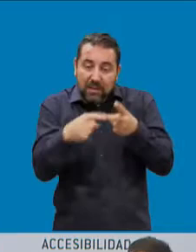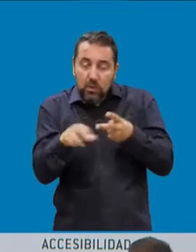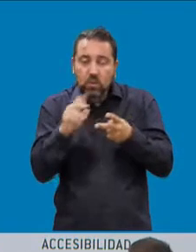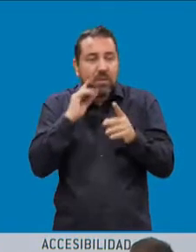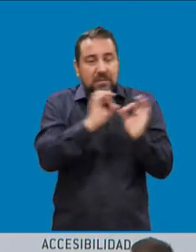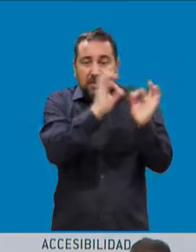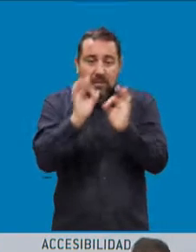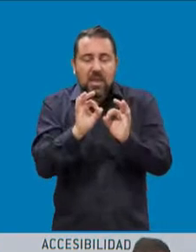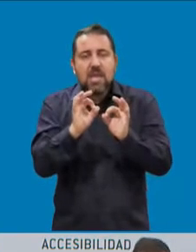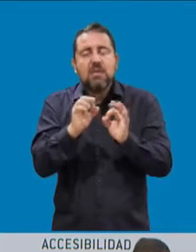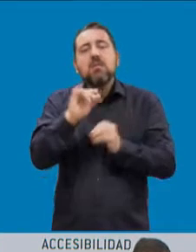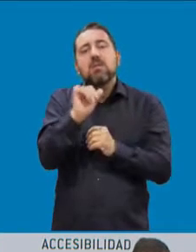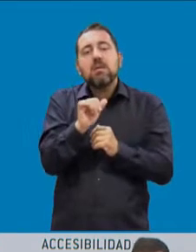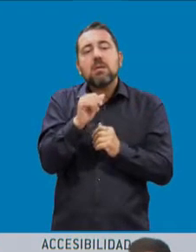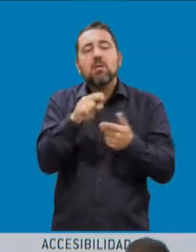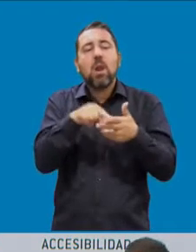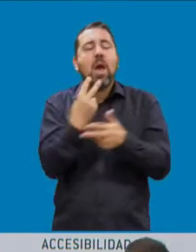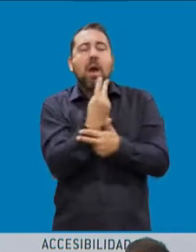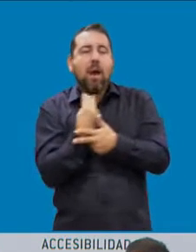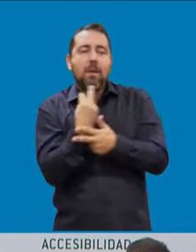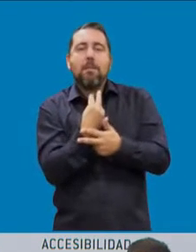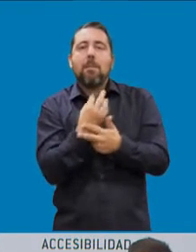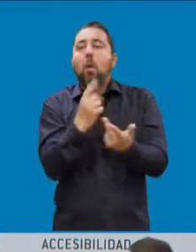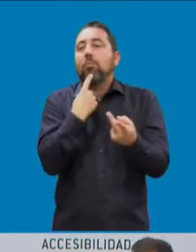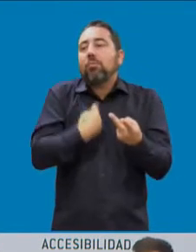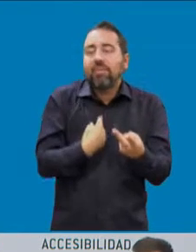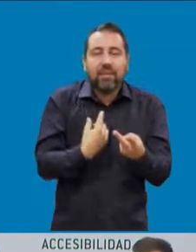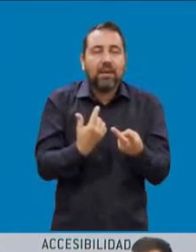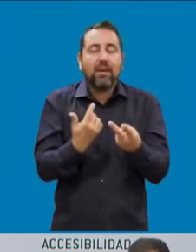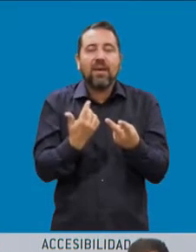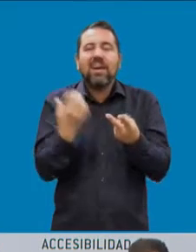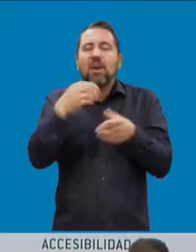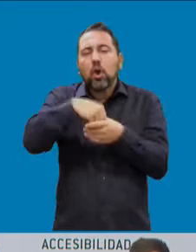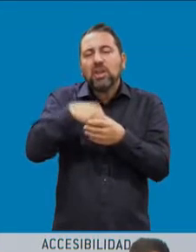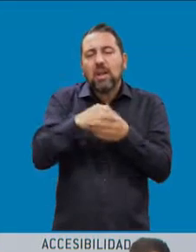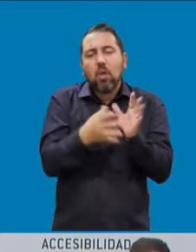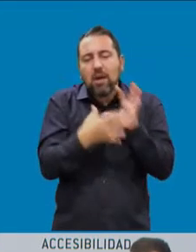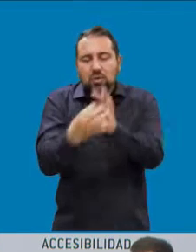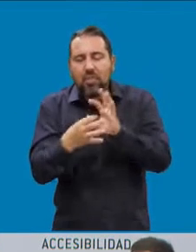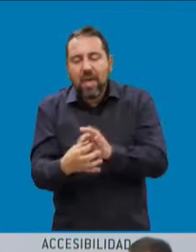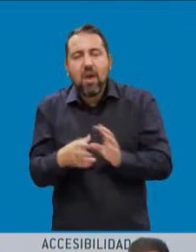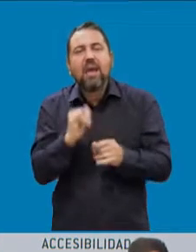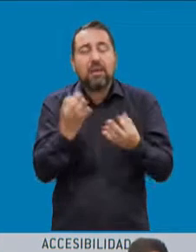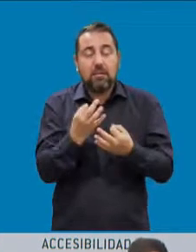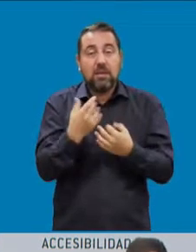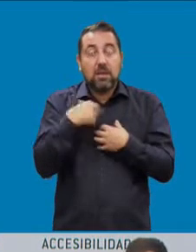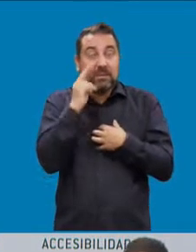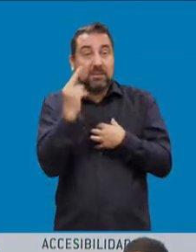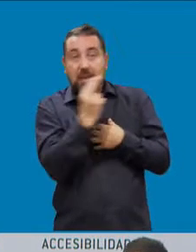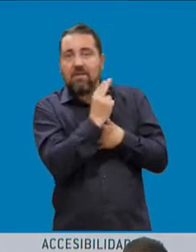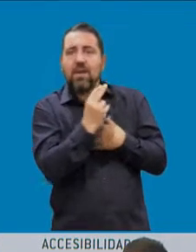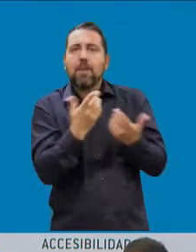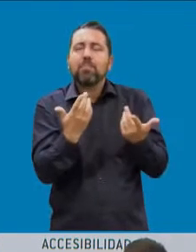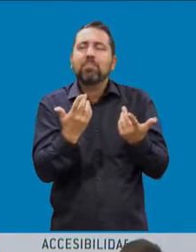porque indica los elementos por donde vas pasando y va hablando, va diciendo qué es lo que lleva ese